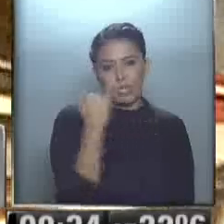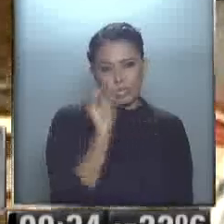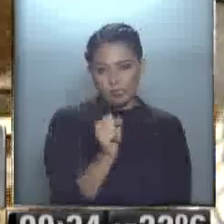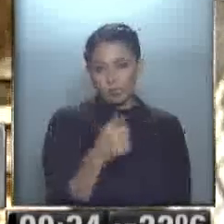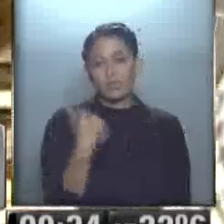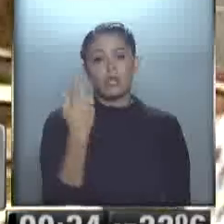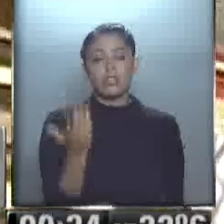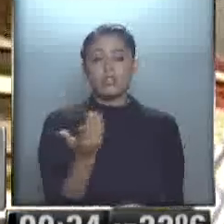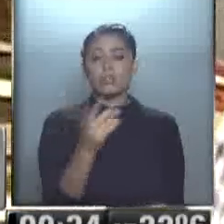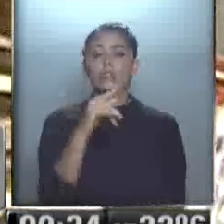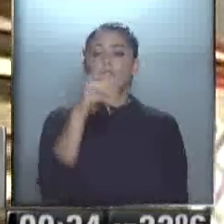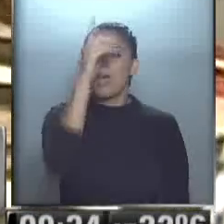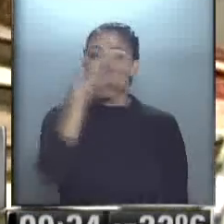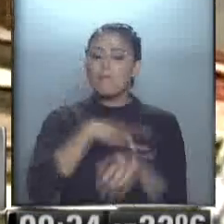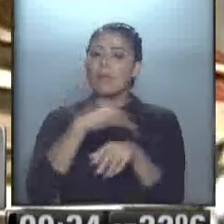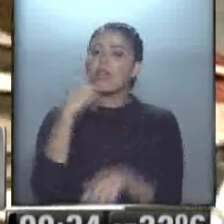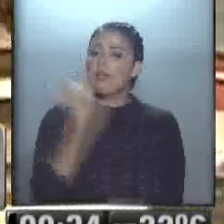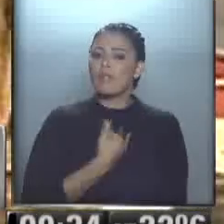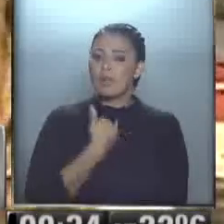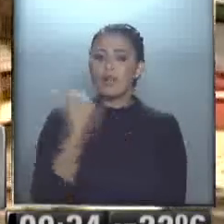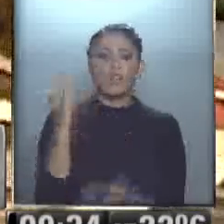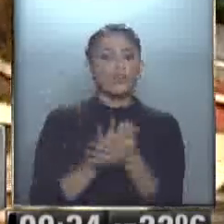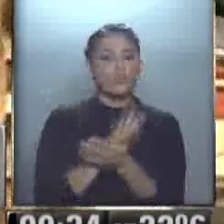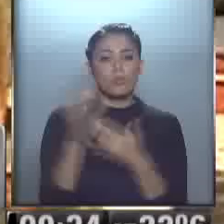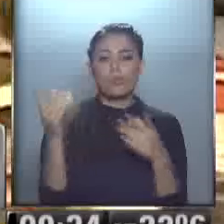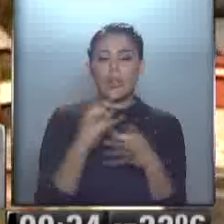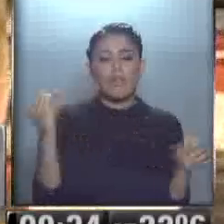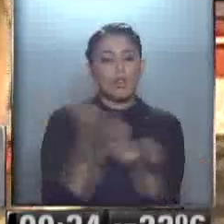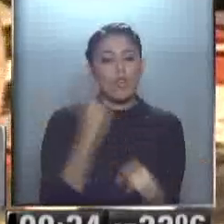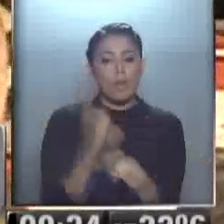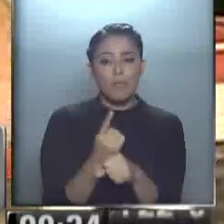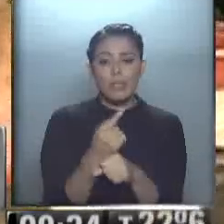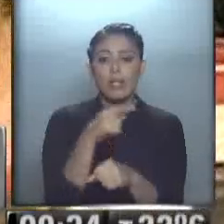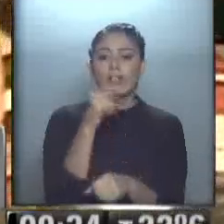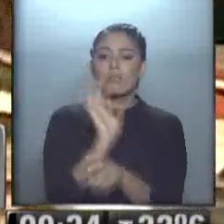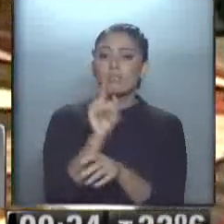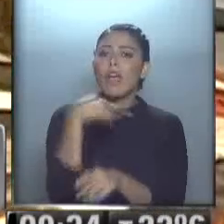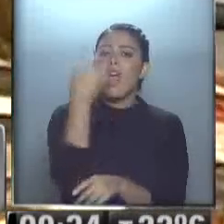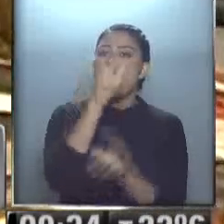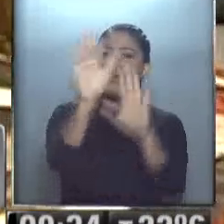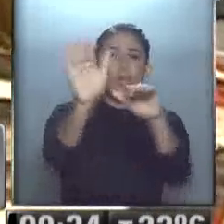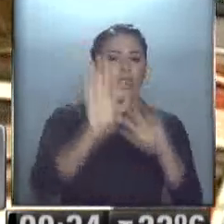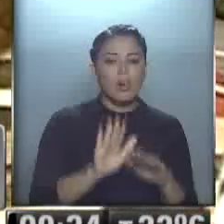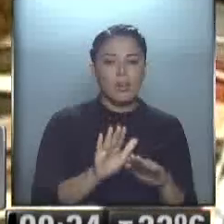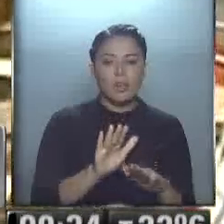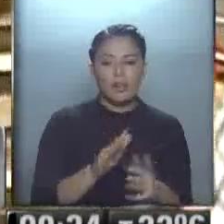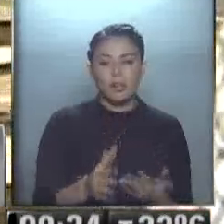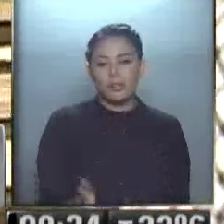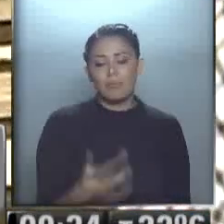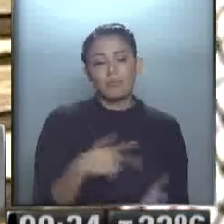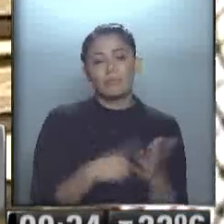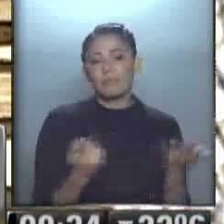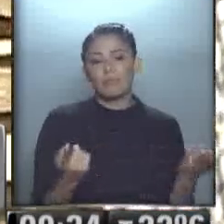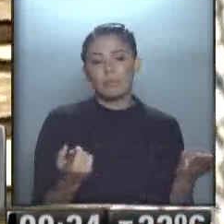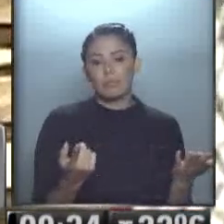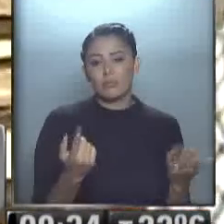cuando dije, nos habló el médico, no pudimos hacer nada, me dice, todavía, me dice, tenía su cara, me dice el doctor. Pero